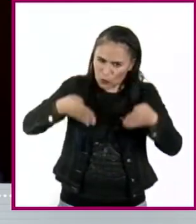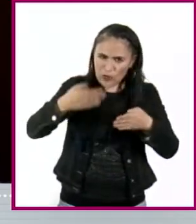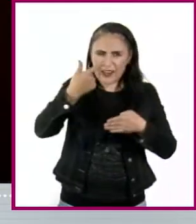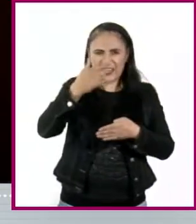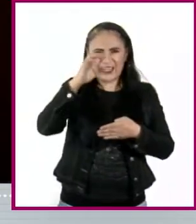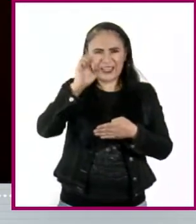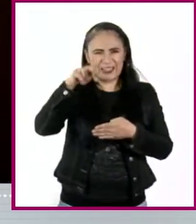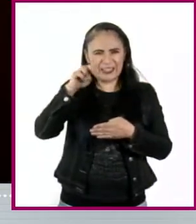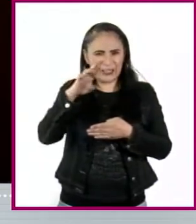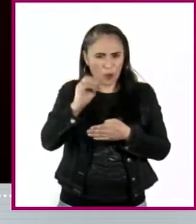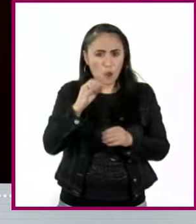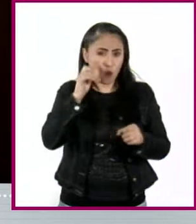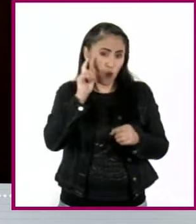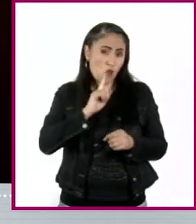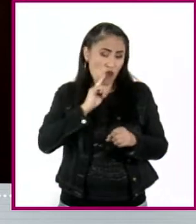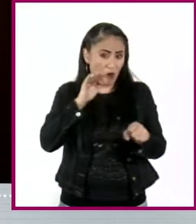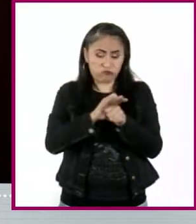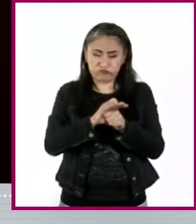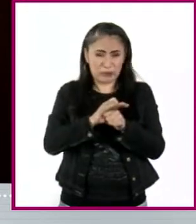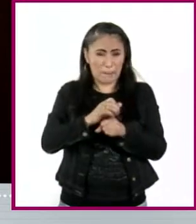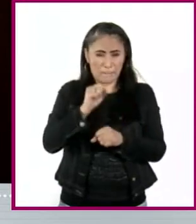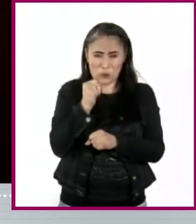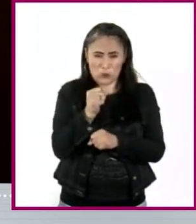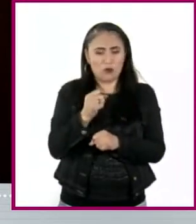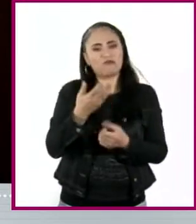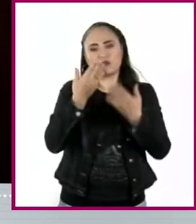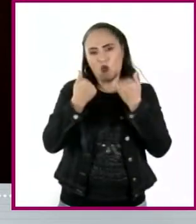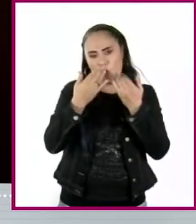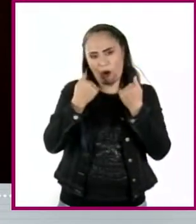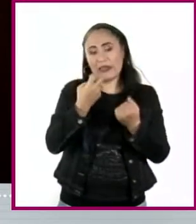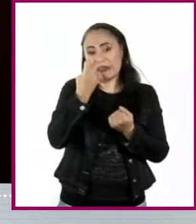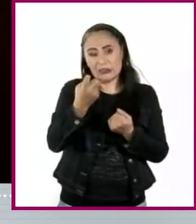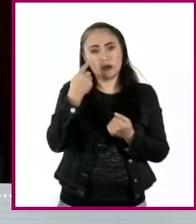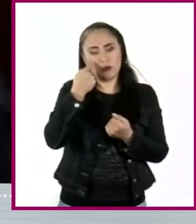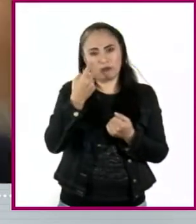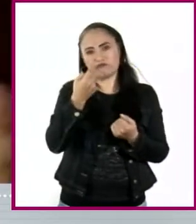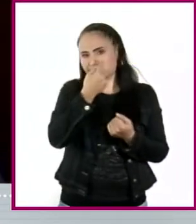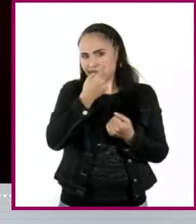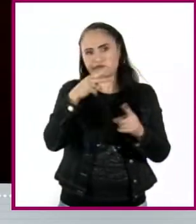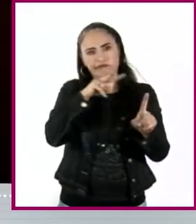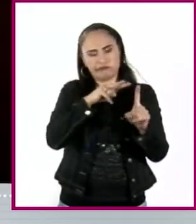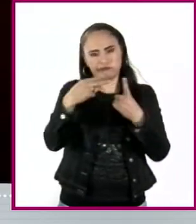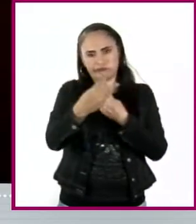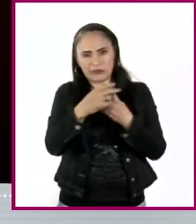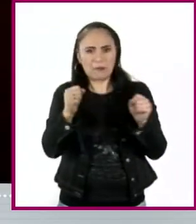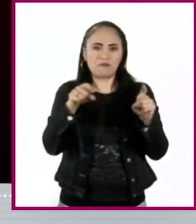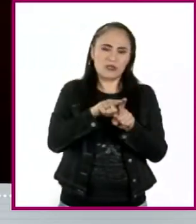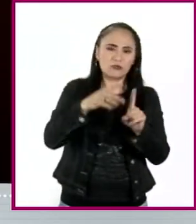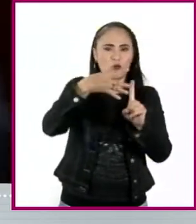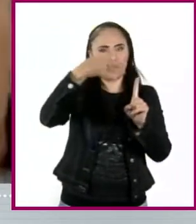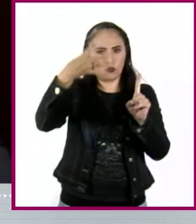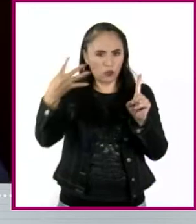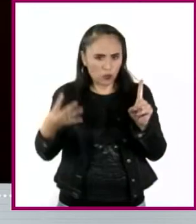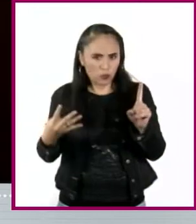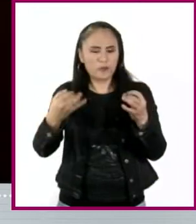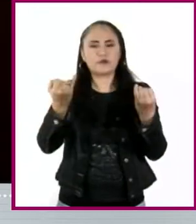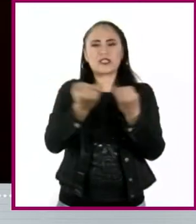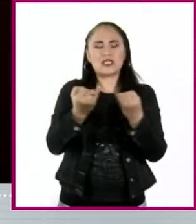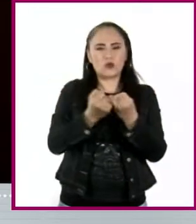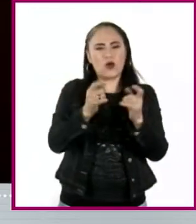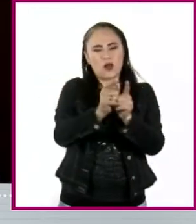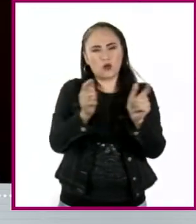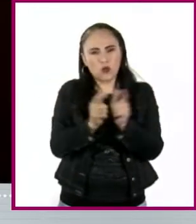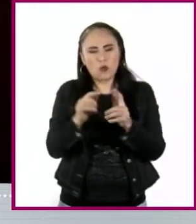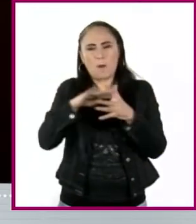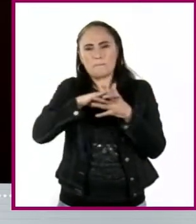eso es que es tan importante también tener el enfoque de género y otras perspectivas de la diversidad sexual, de las poblaciones